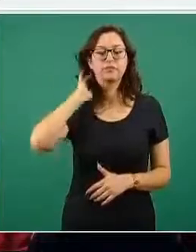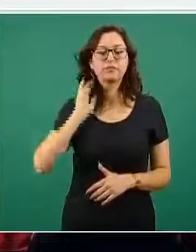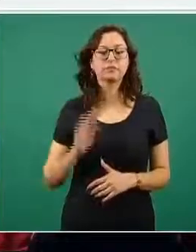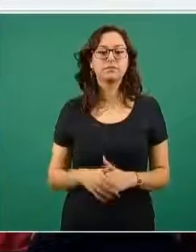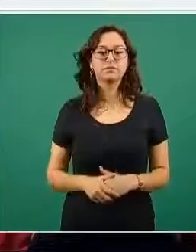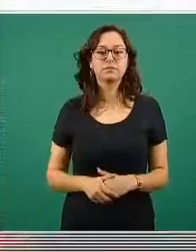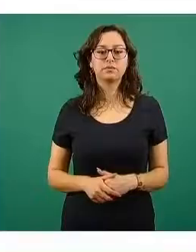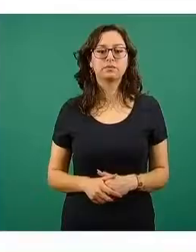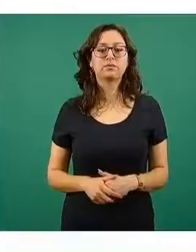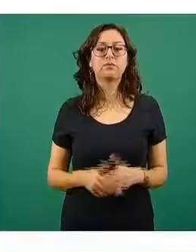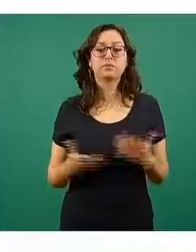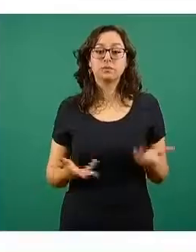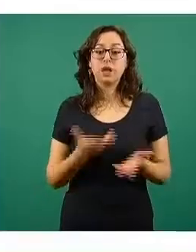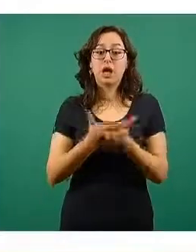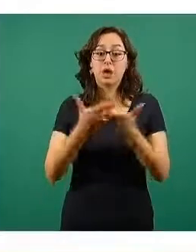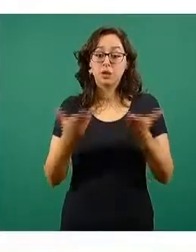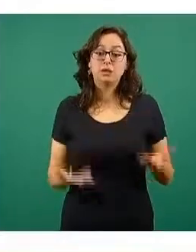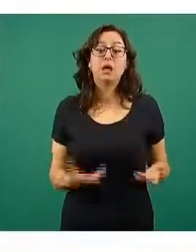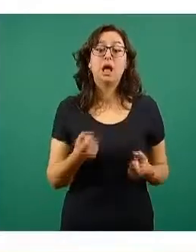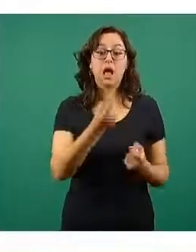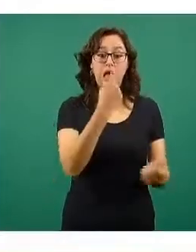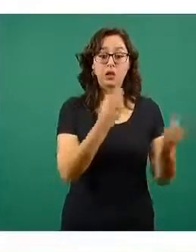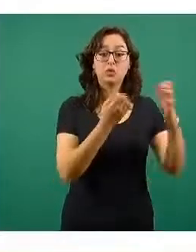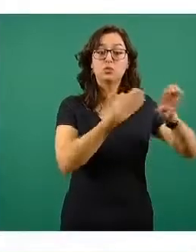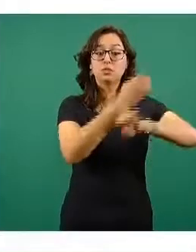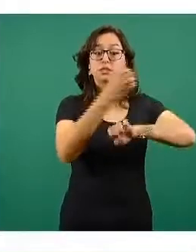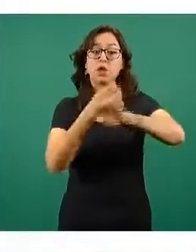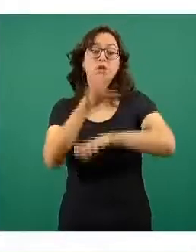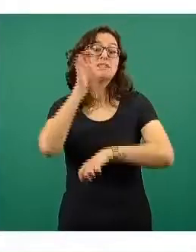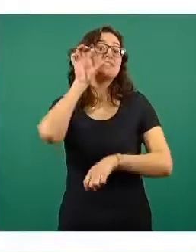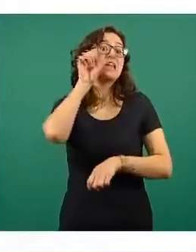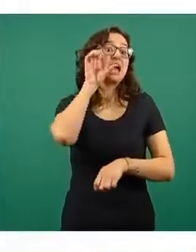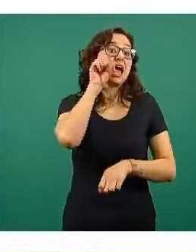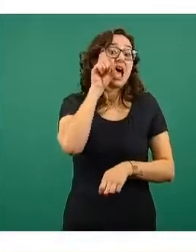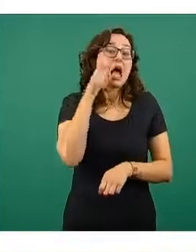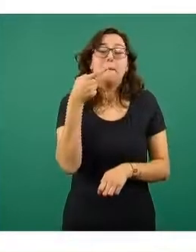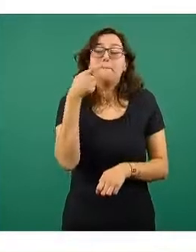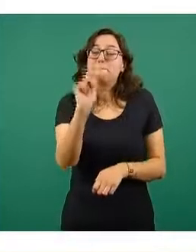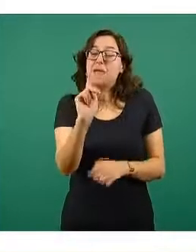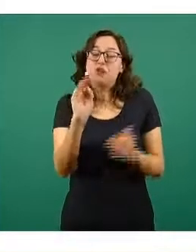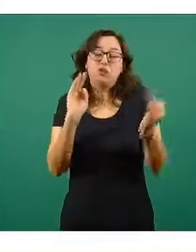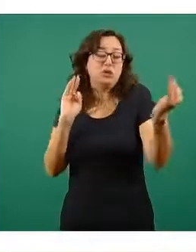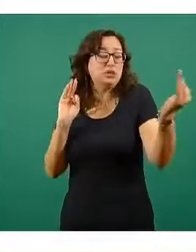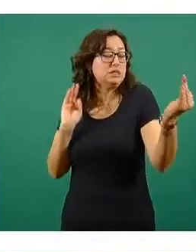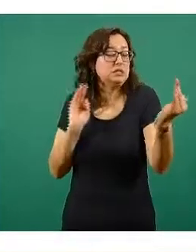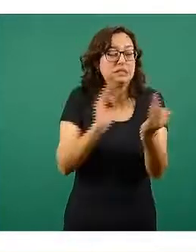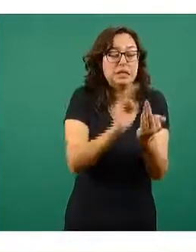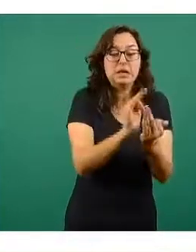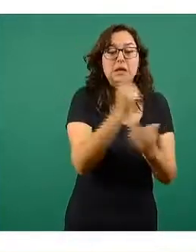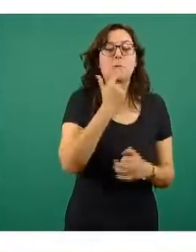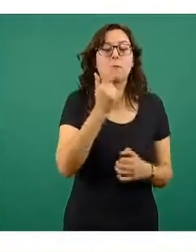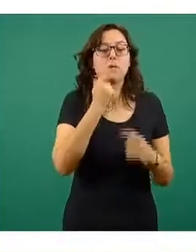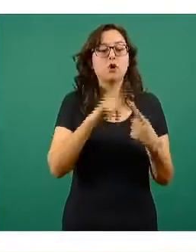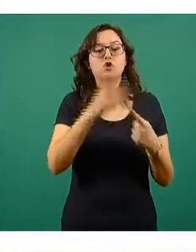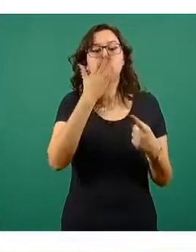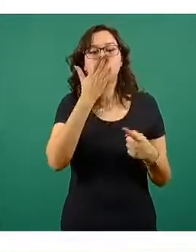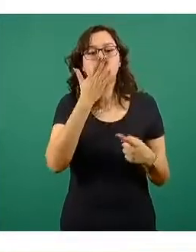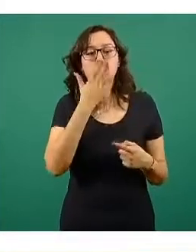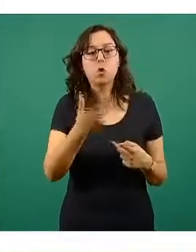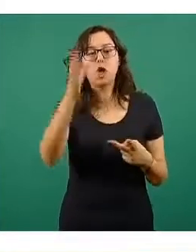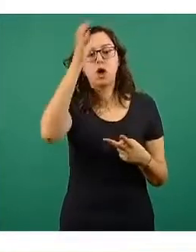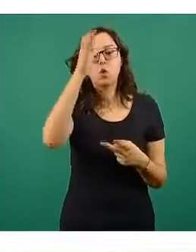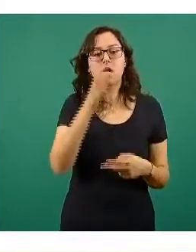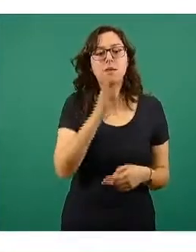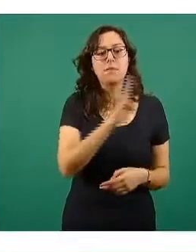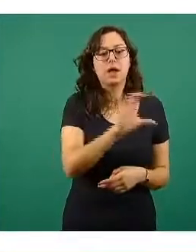nivel naranja están más pegados al rojo, tenemos a Sonora, Coahuila, Baja California